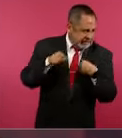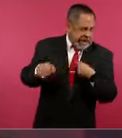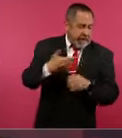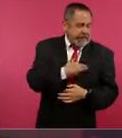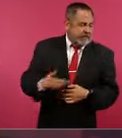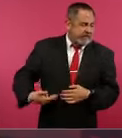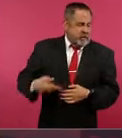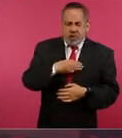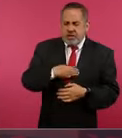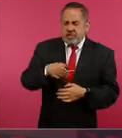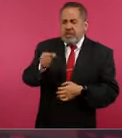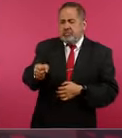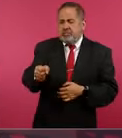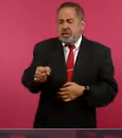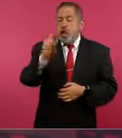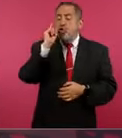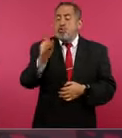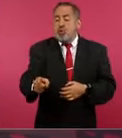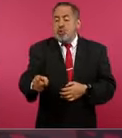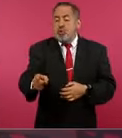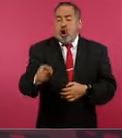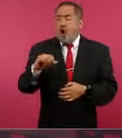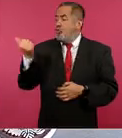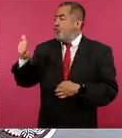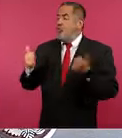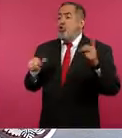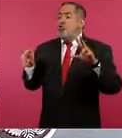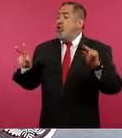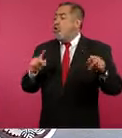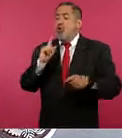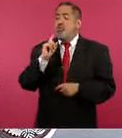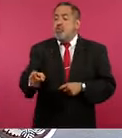No queremos que se inscriba ningún otro.